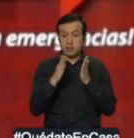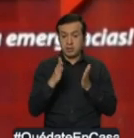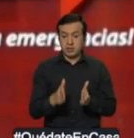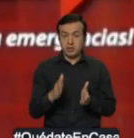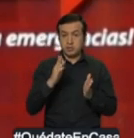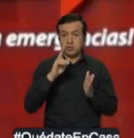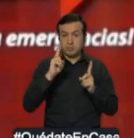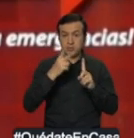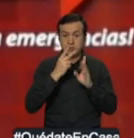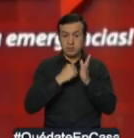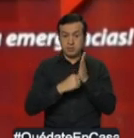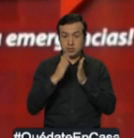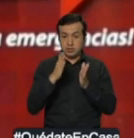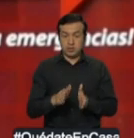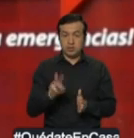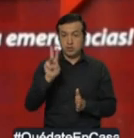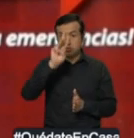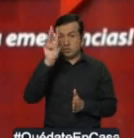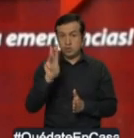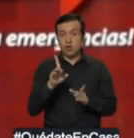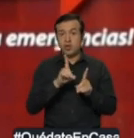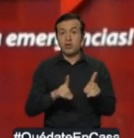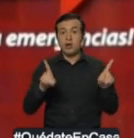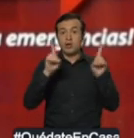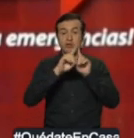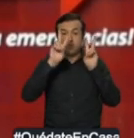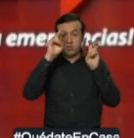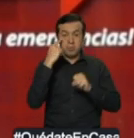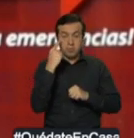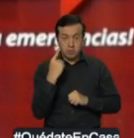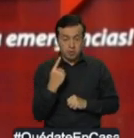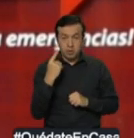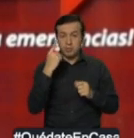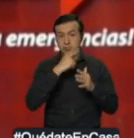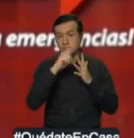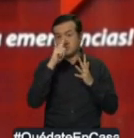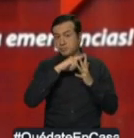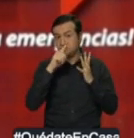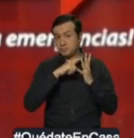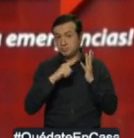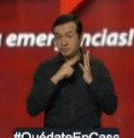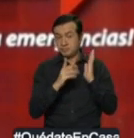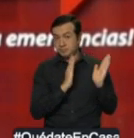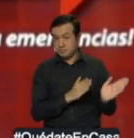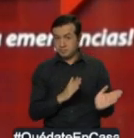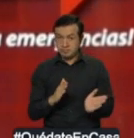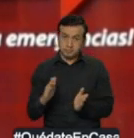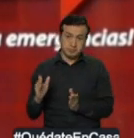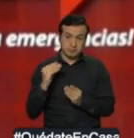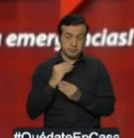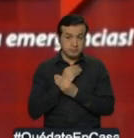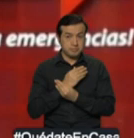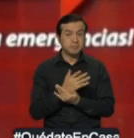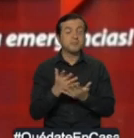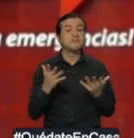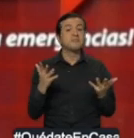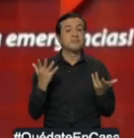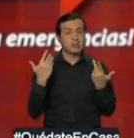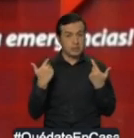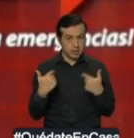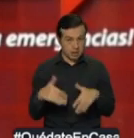viceministro de salud los datos sobre los temas de las pruebas y los diferentes clasificadores los diferentes indicadores